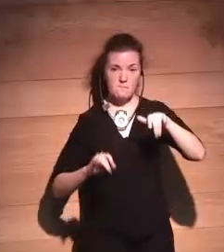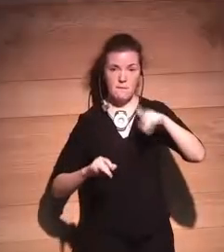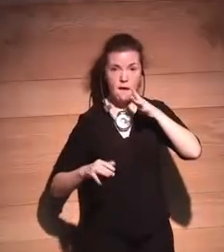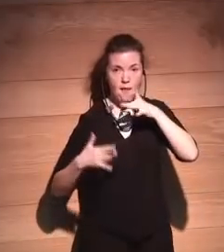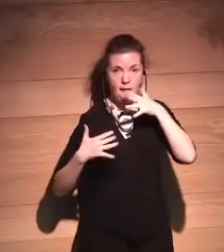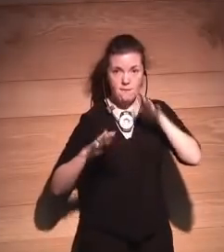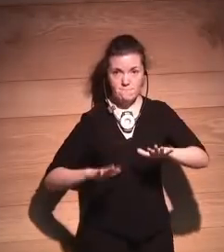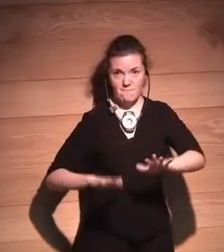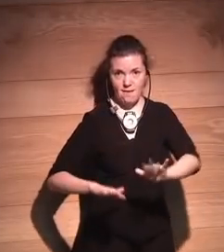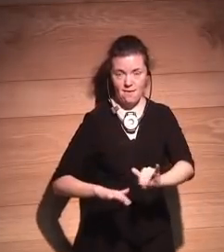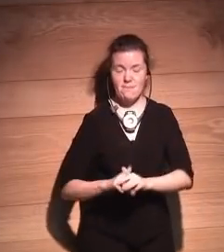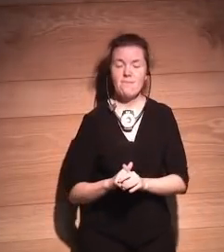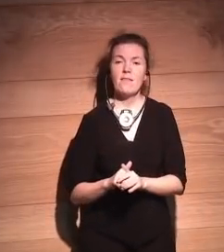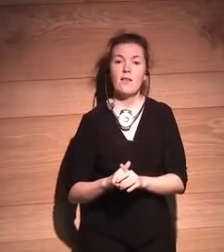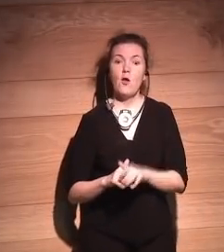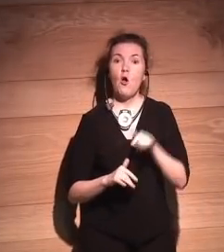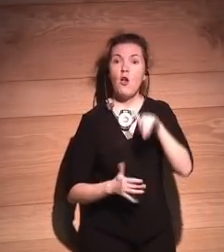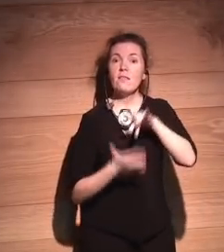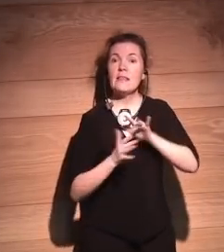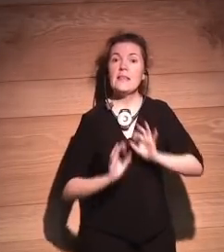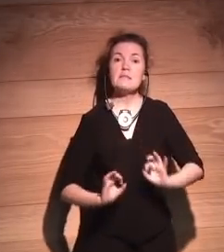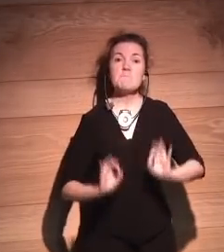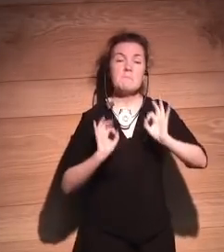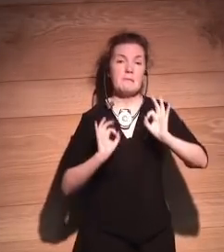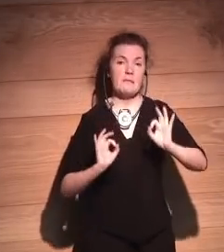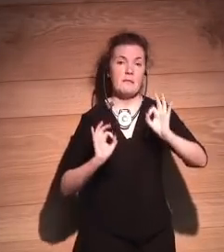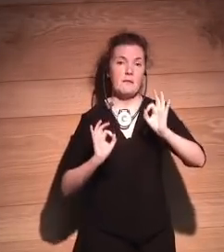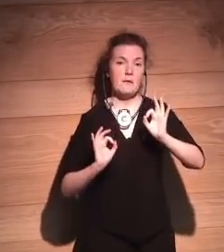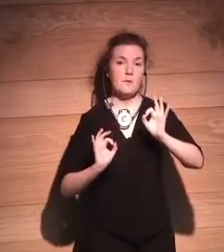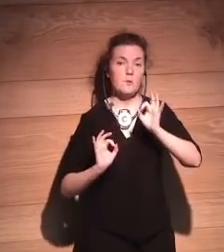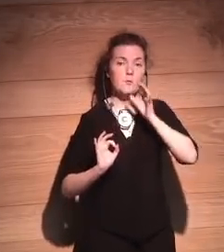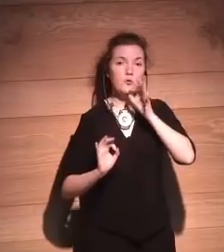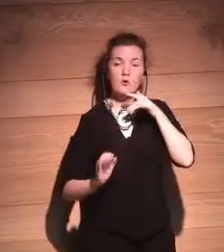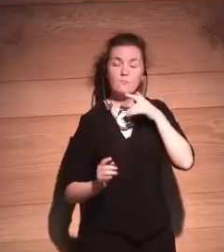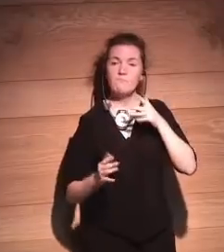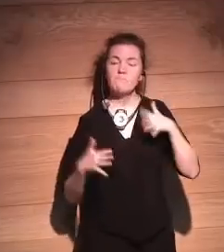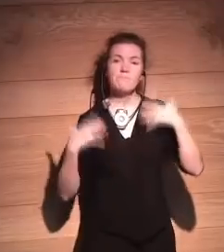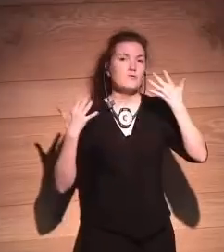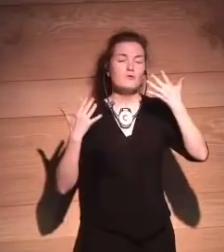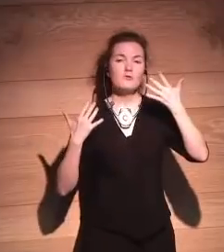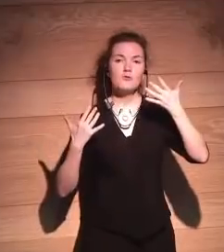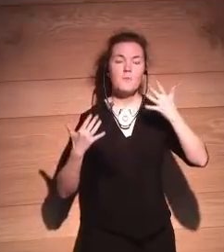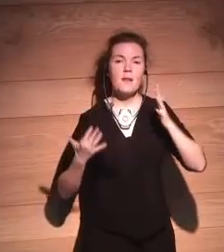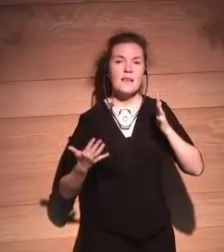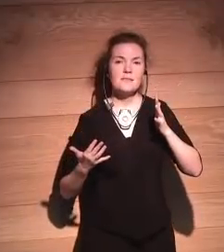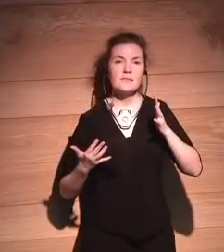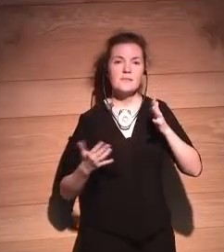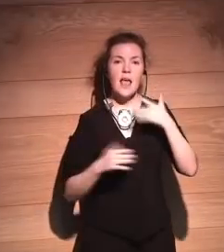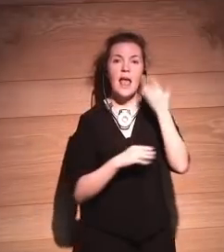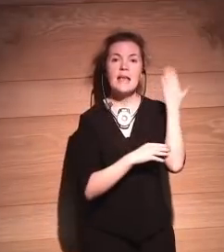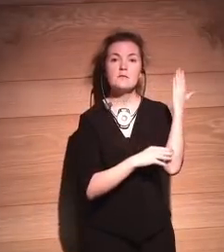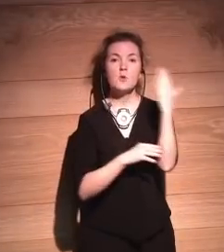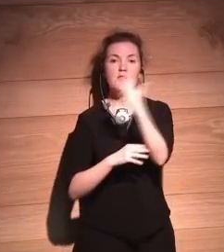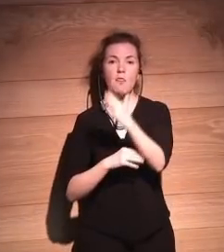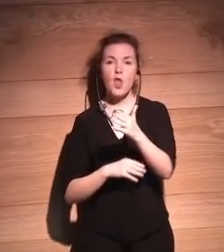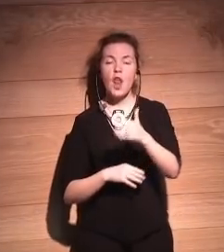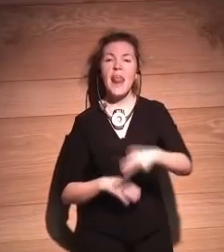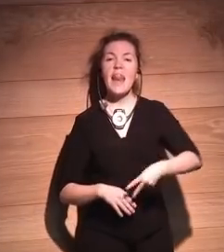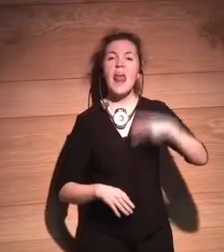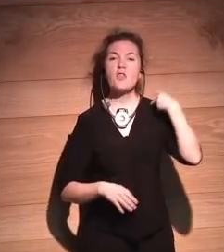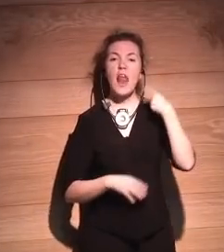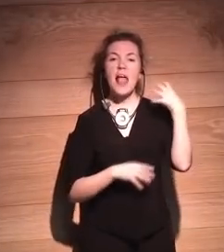encontramos, especialmente hoy que yo me he encontrado con la sorpresa de la exposición del National